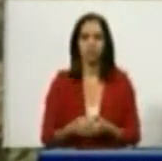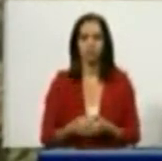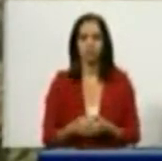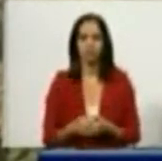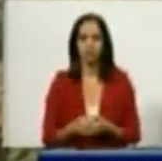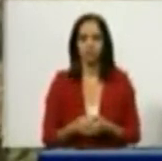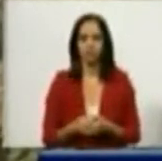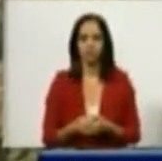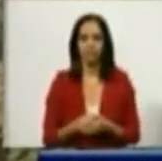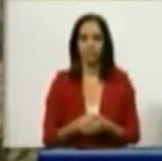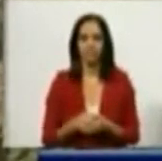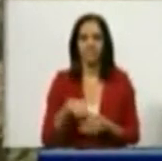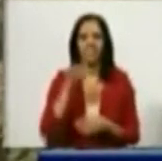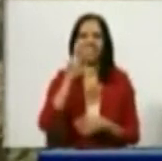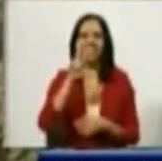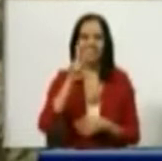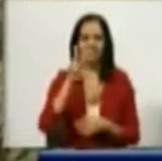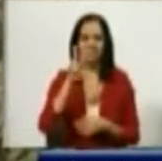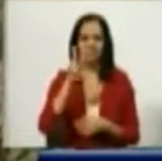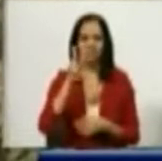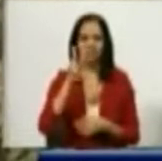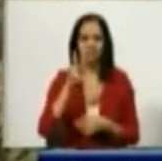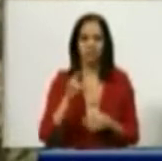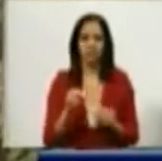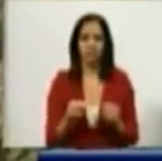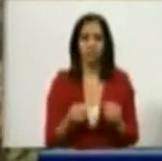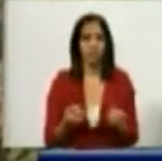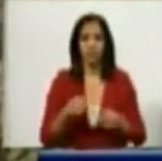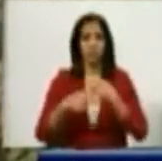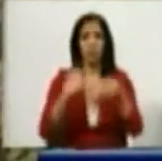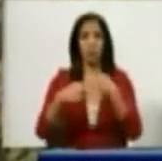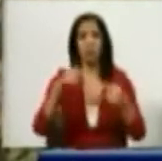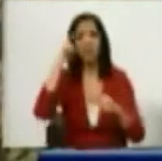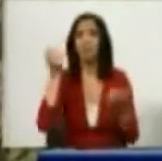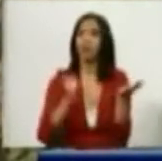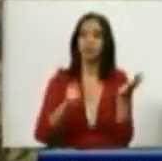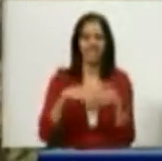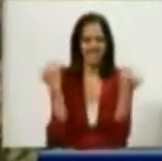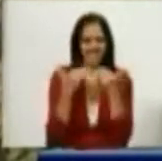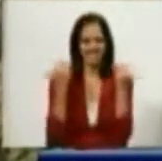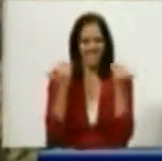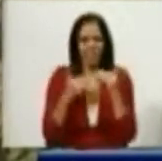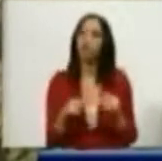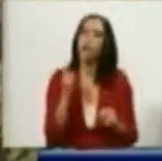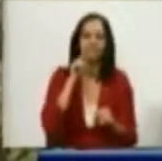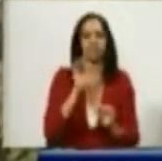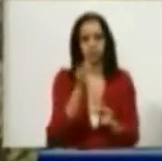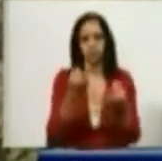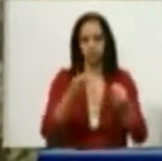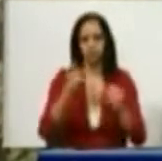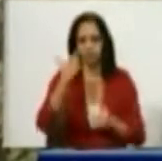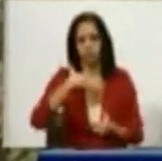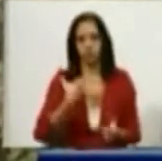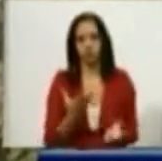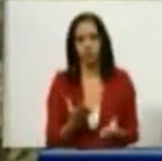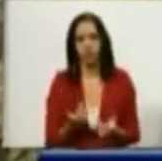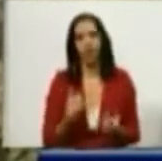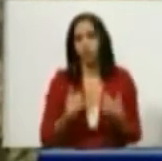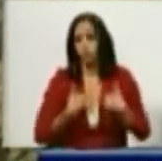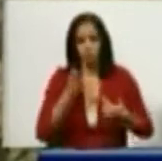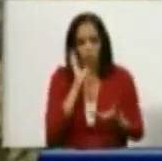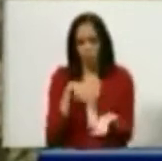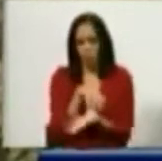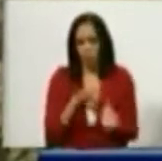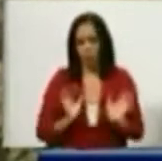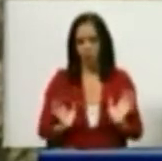el el tres bueno todos los días va a ser más mentira no yo yo de verdad por mí yo no tengo problema